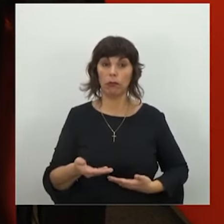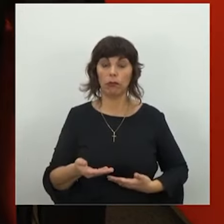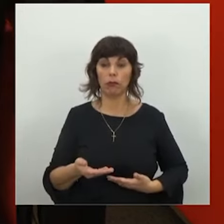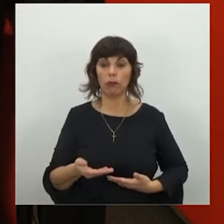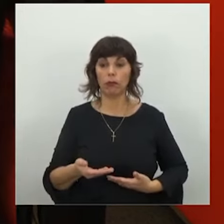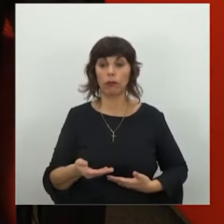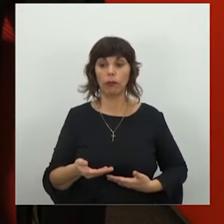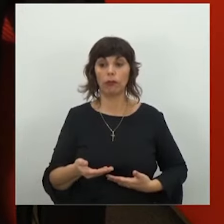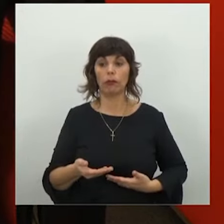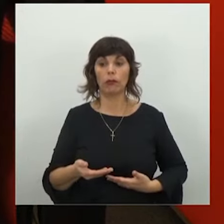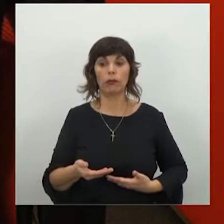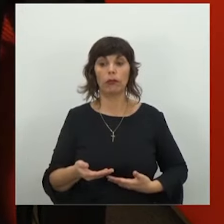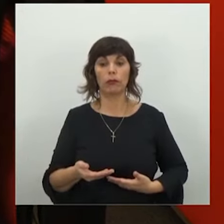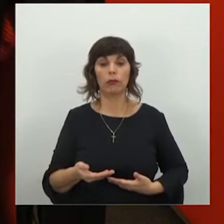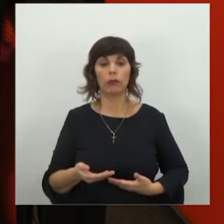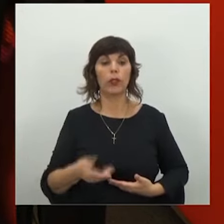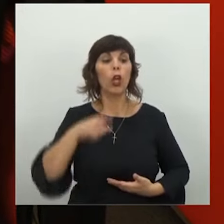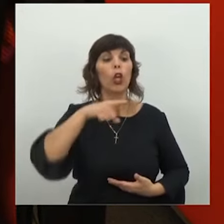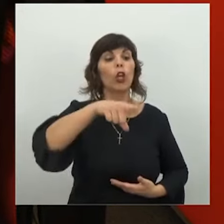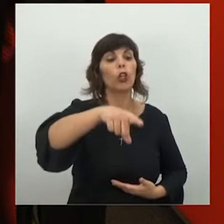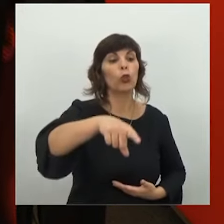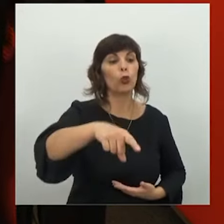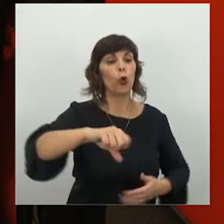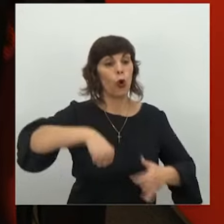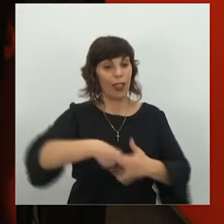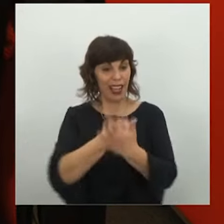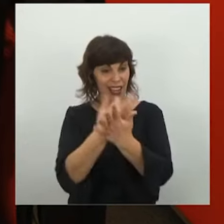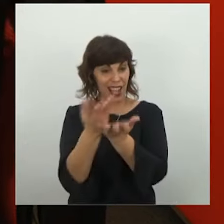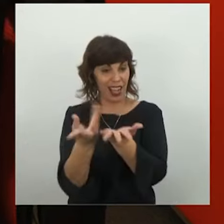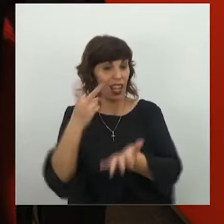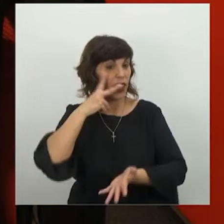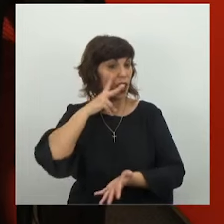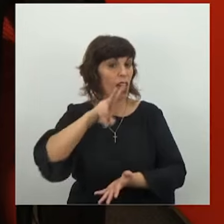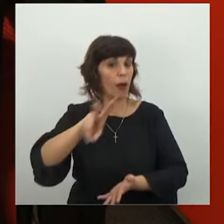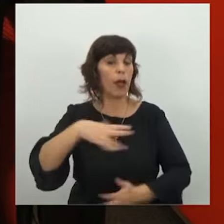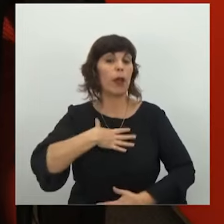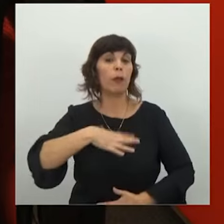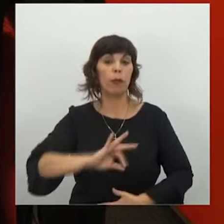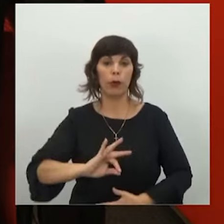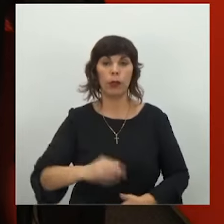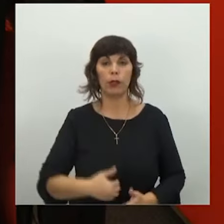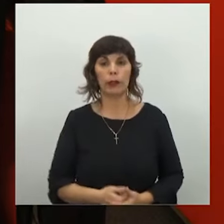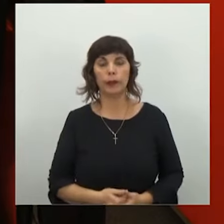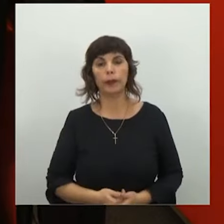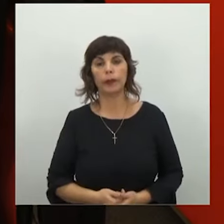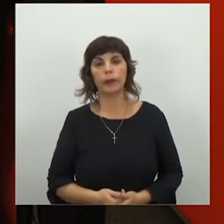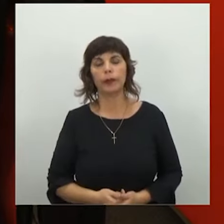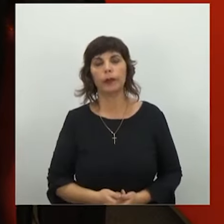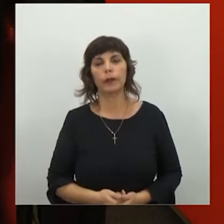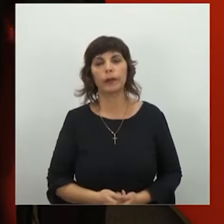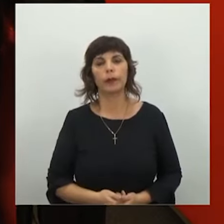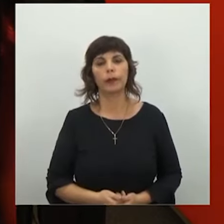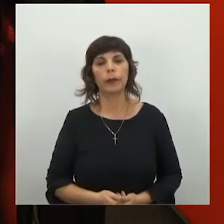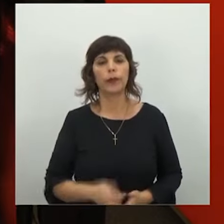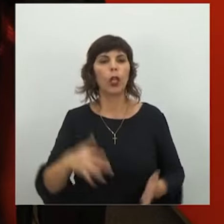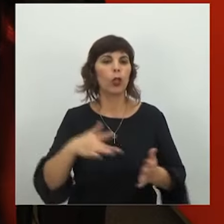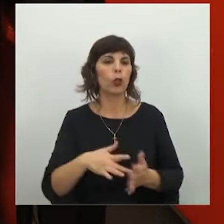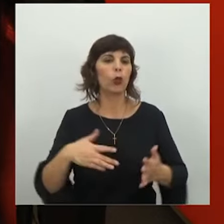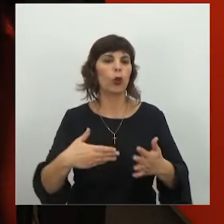ver bajo los ojos de la gracia. Un día, un escriba le dijo a